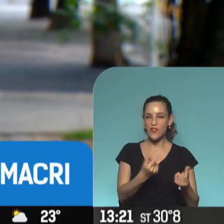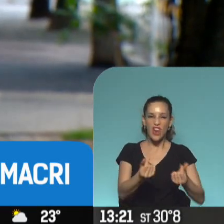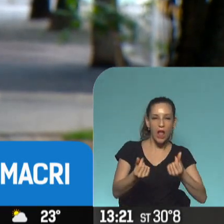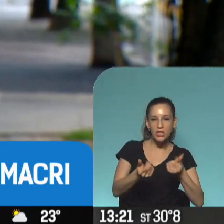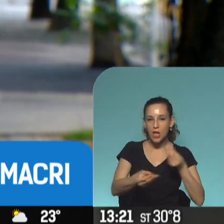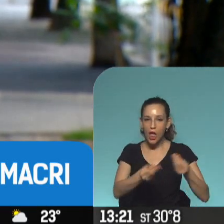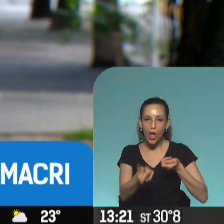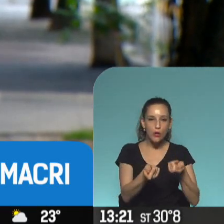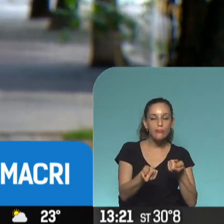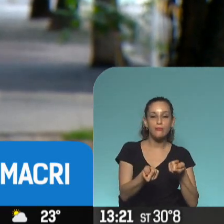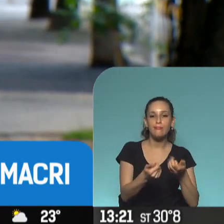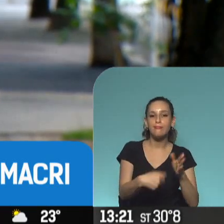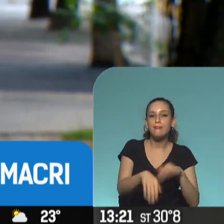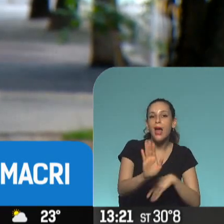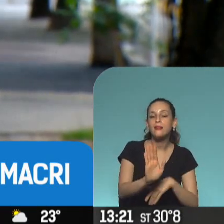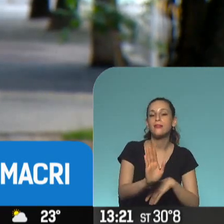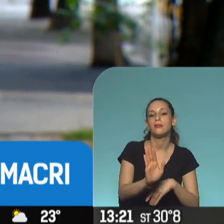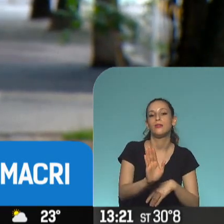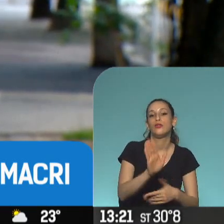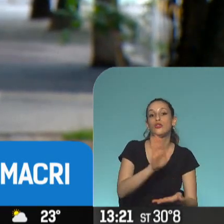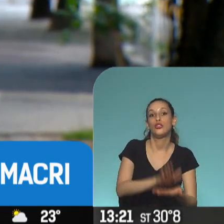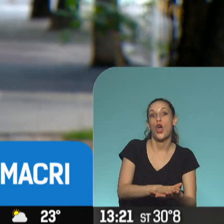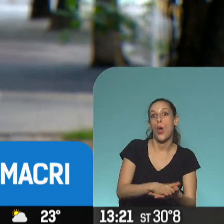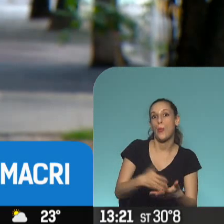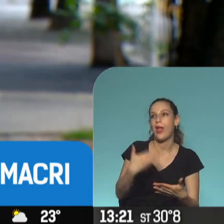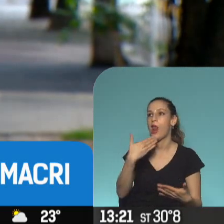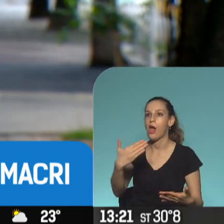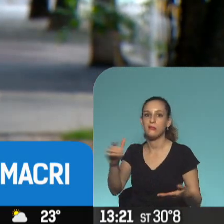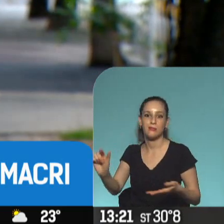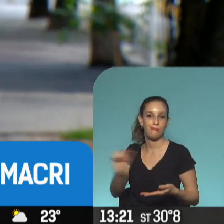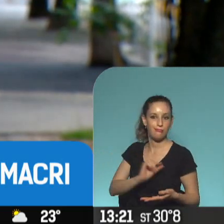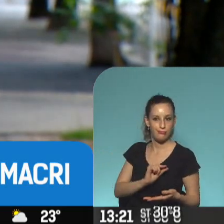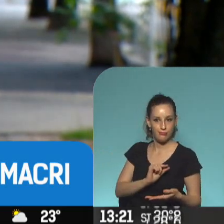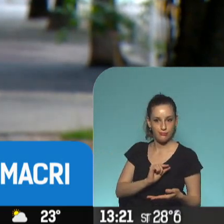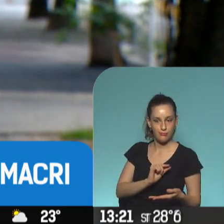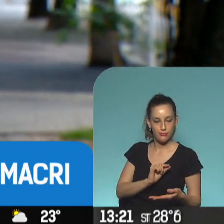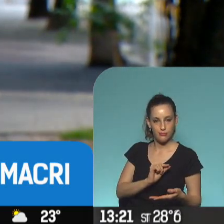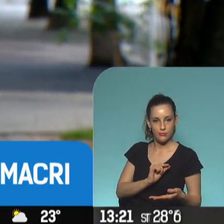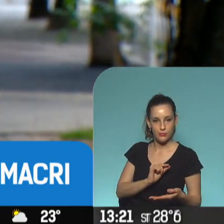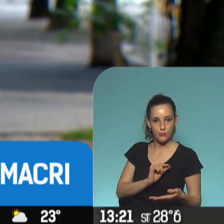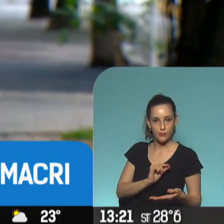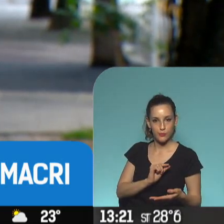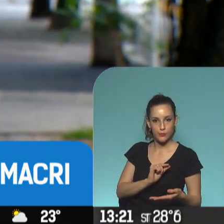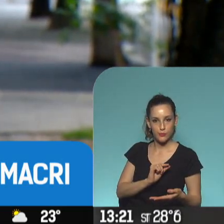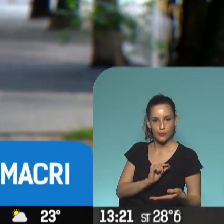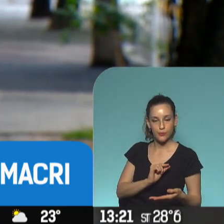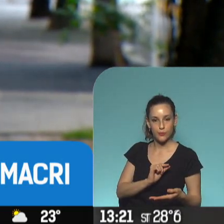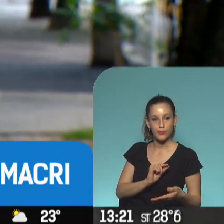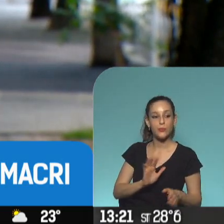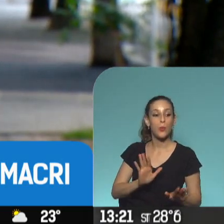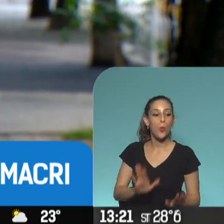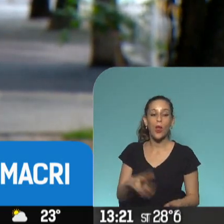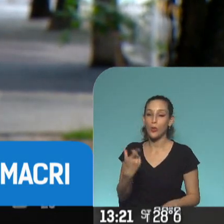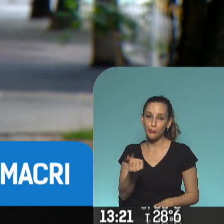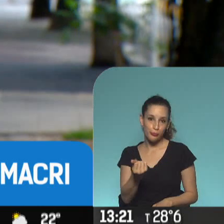tomó sobre la base de la toma de deuda con capitales privados. Cuando los capitales privados dejaron